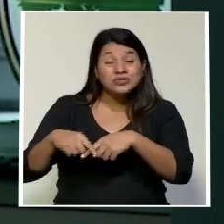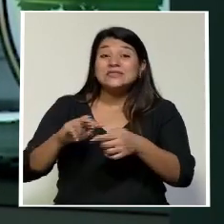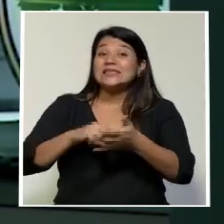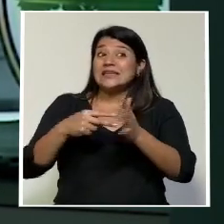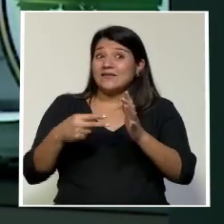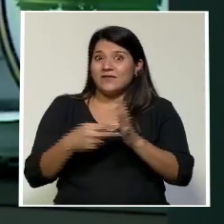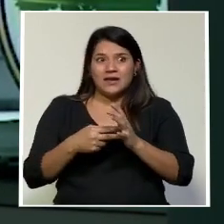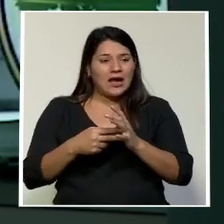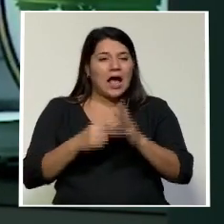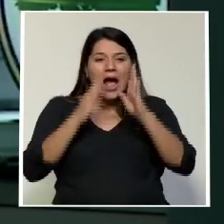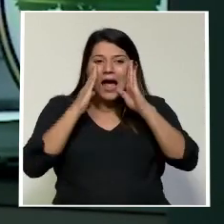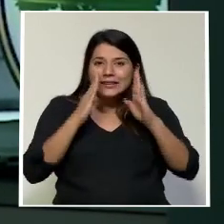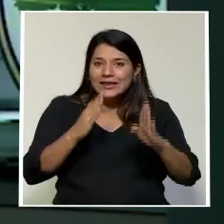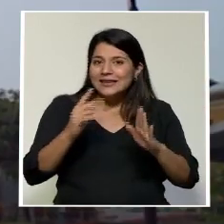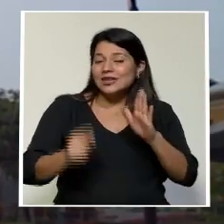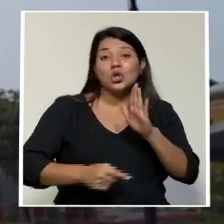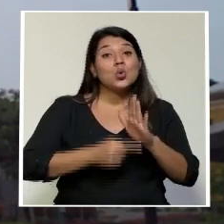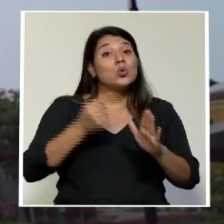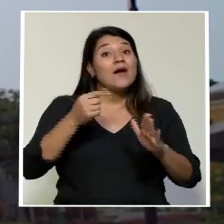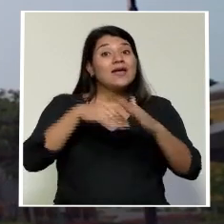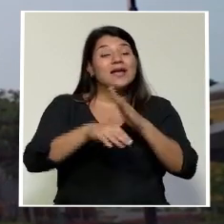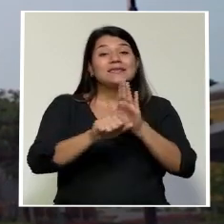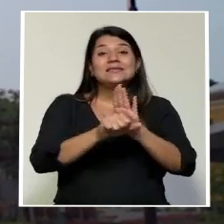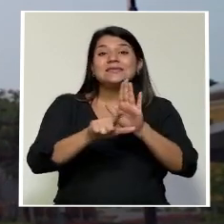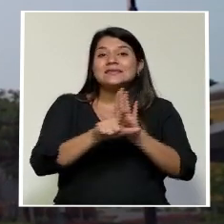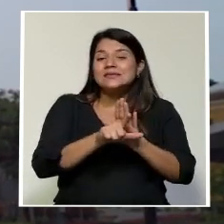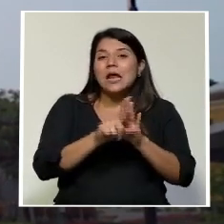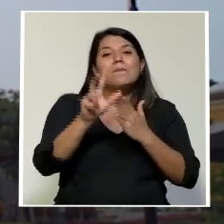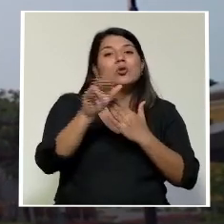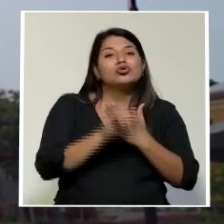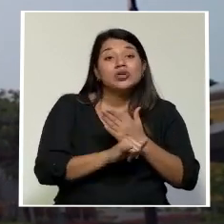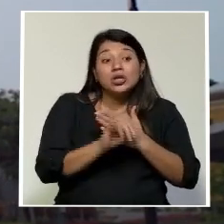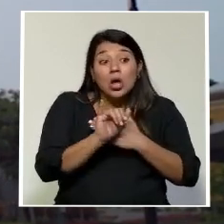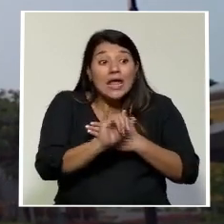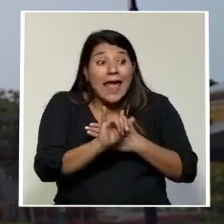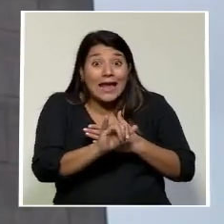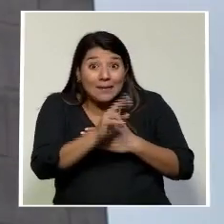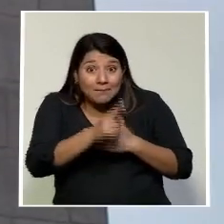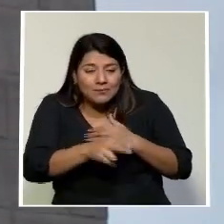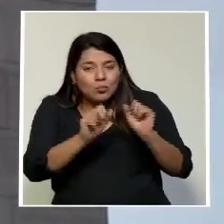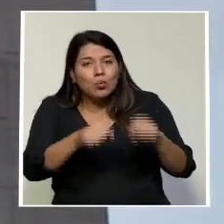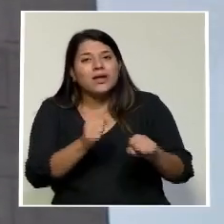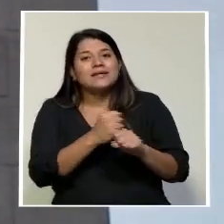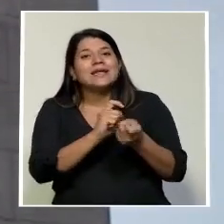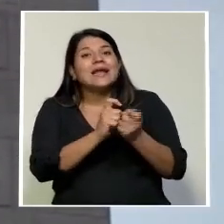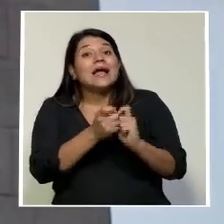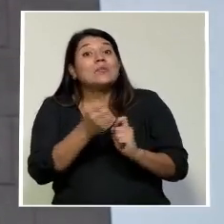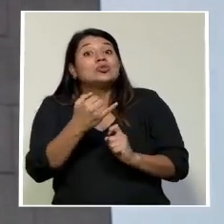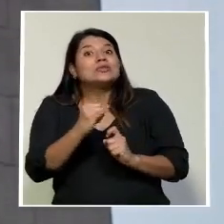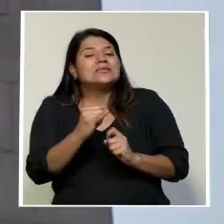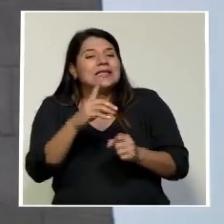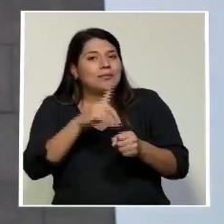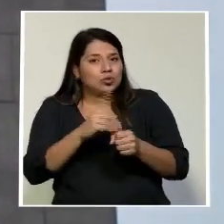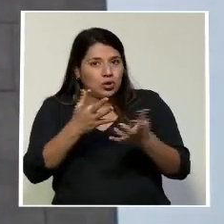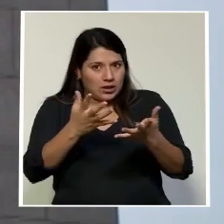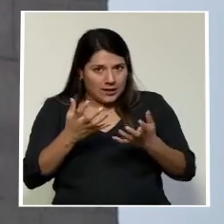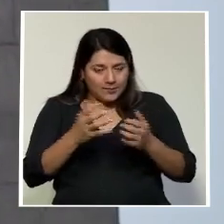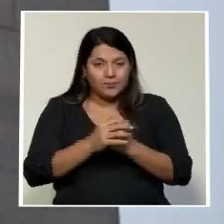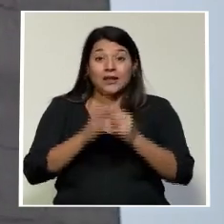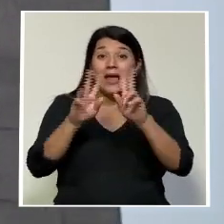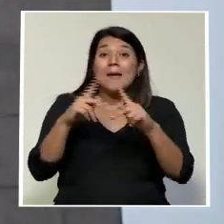plenario, donde podrán realizársele algunas modificaciones, si así lo creen los diputados. Fracciones como el Partido